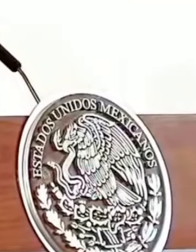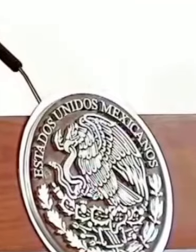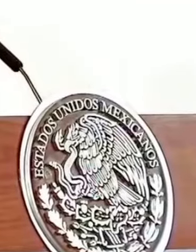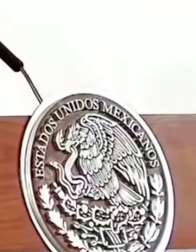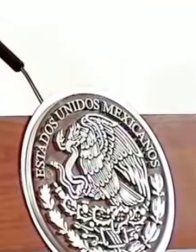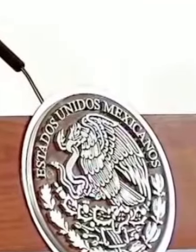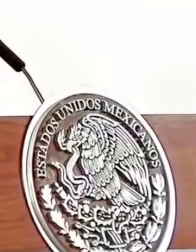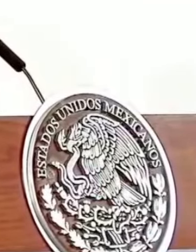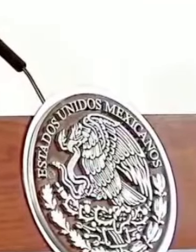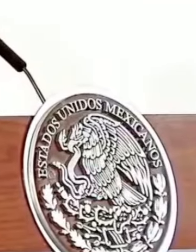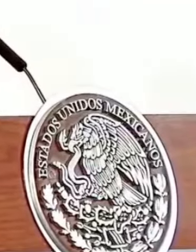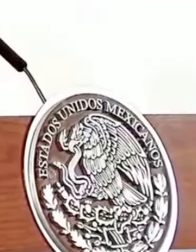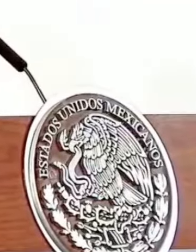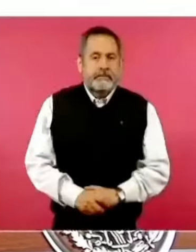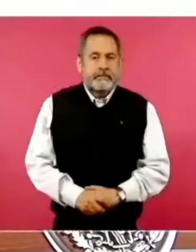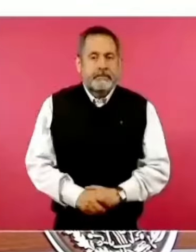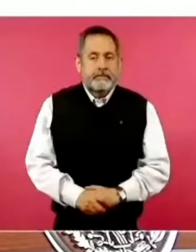20